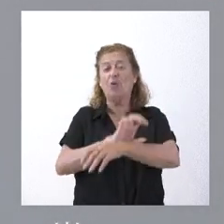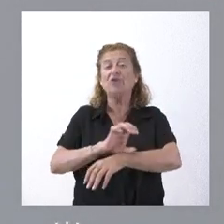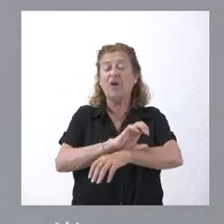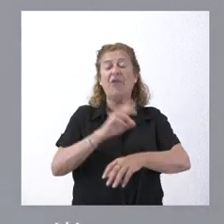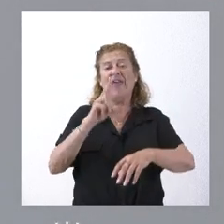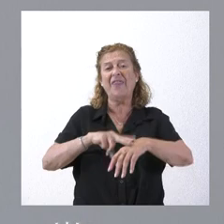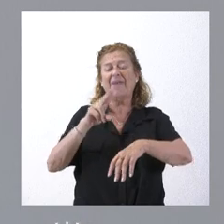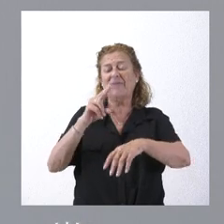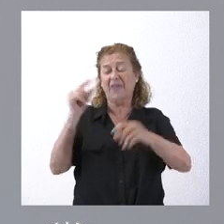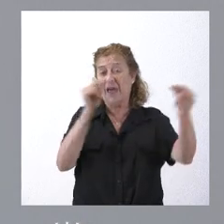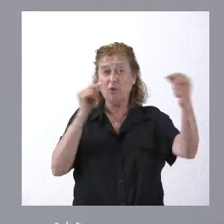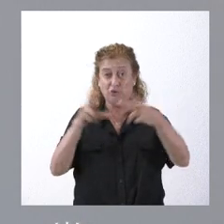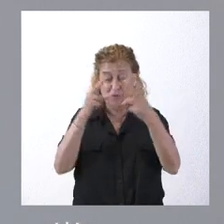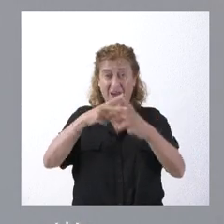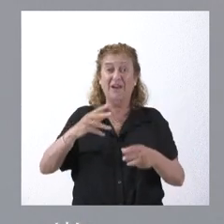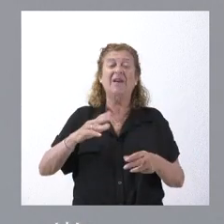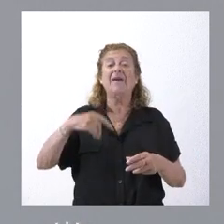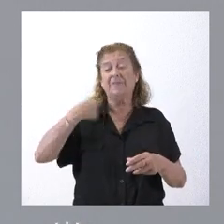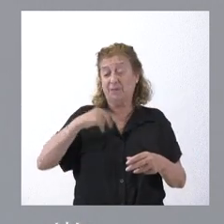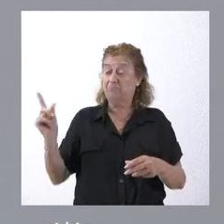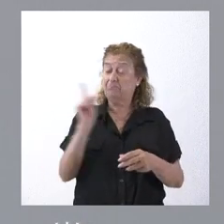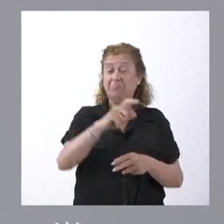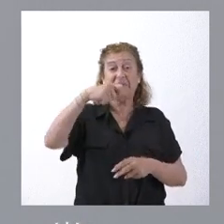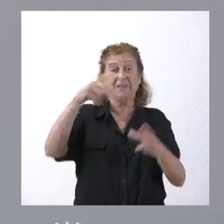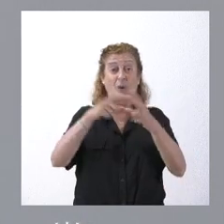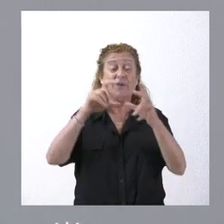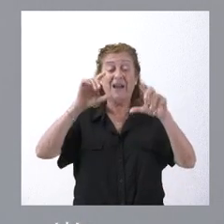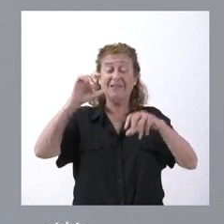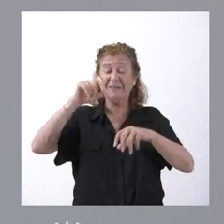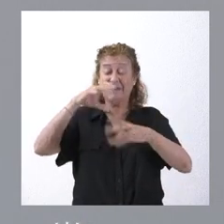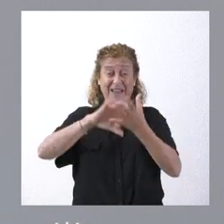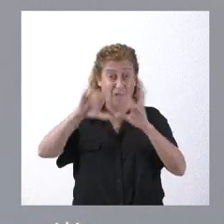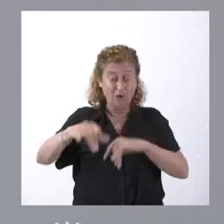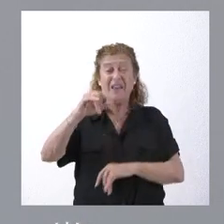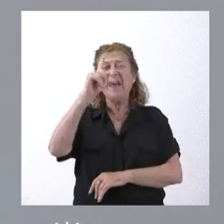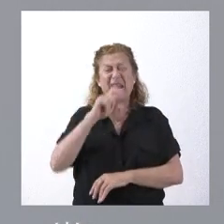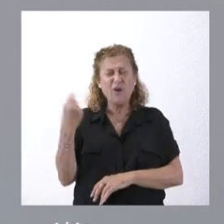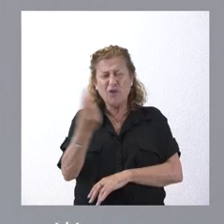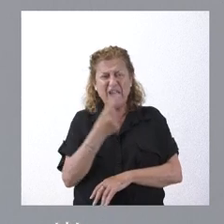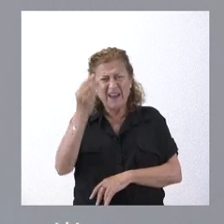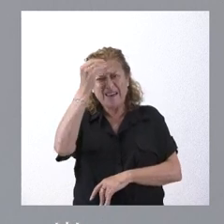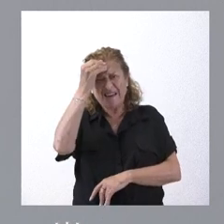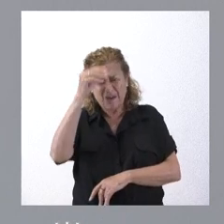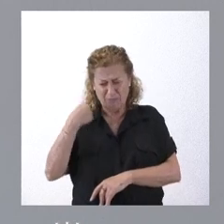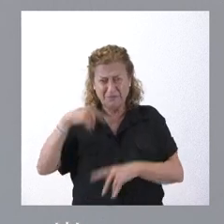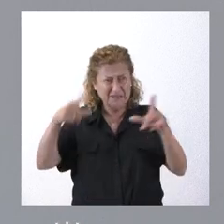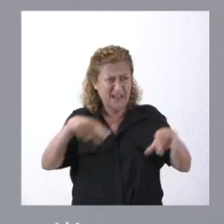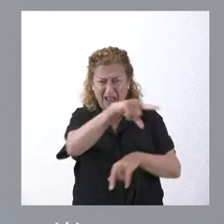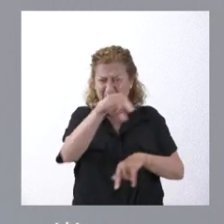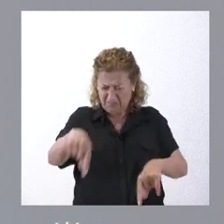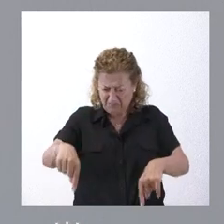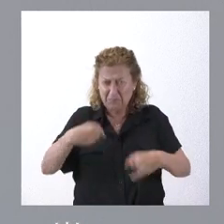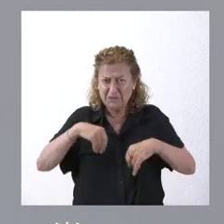La presidió el presidente de la Junta de Castilla y León y recordarán ustedes, creo que fue en esta misma sala,